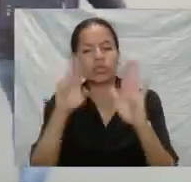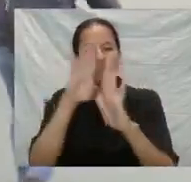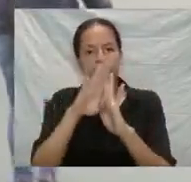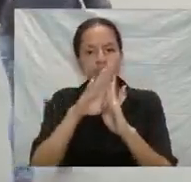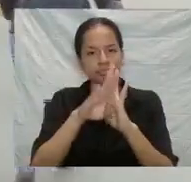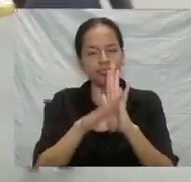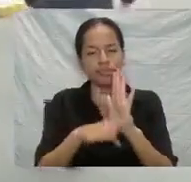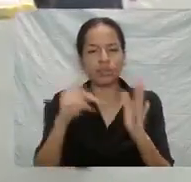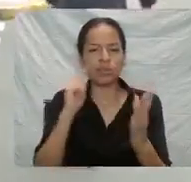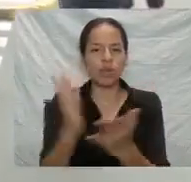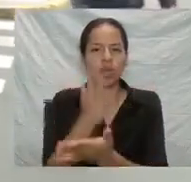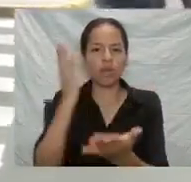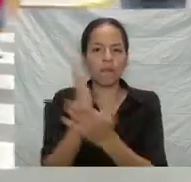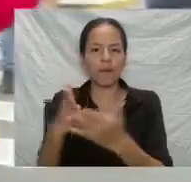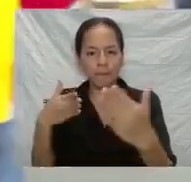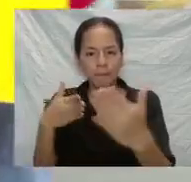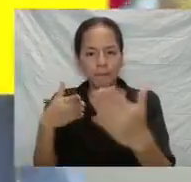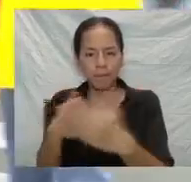de tránsito